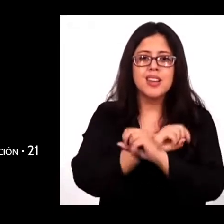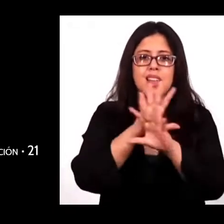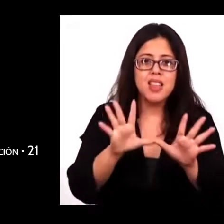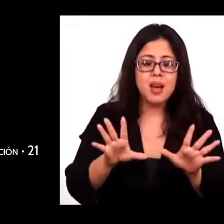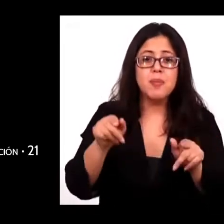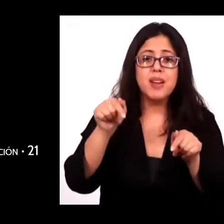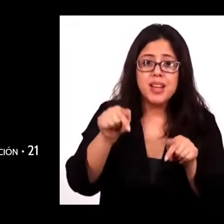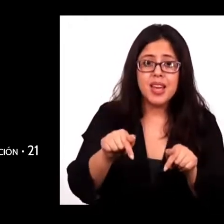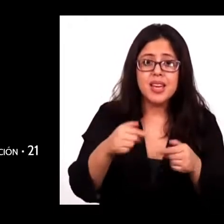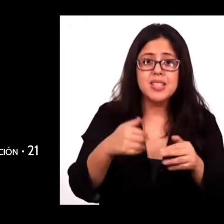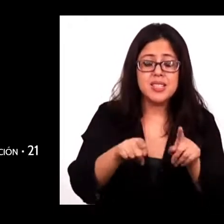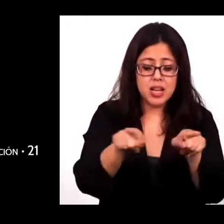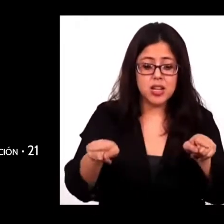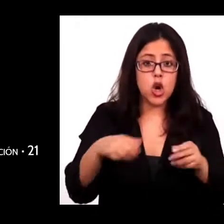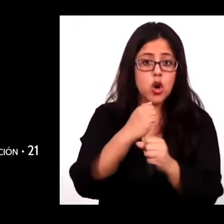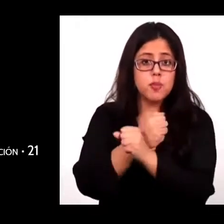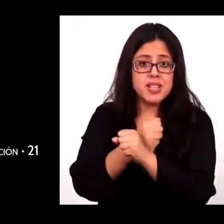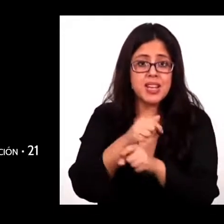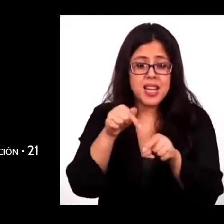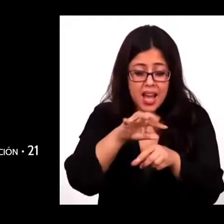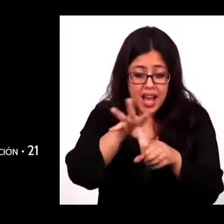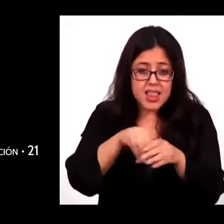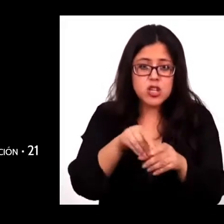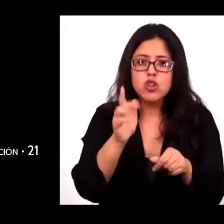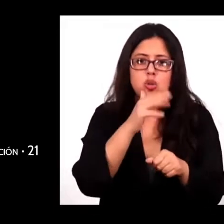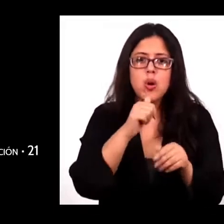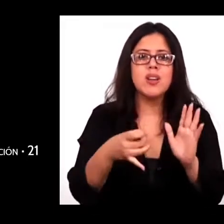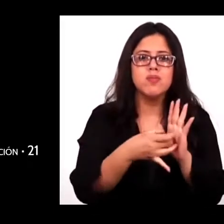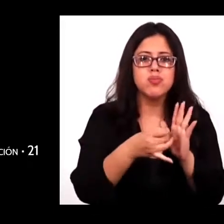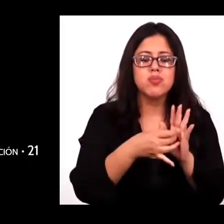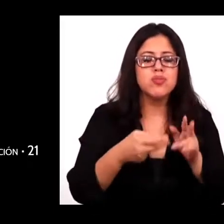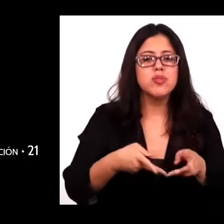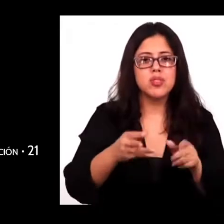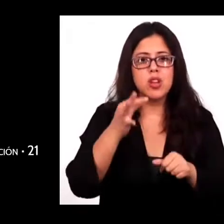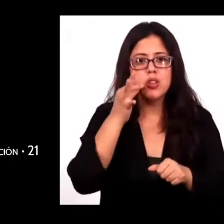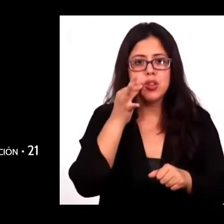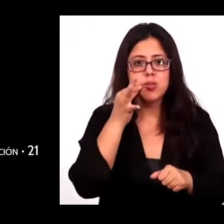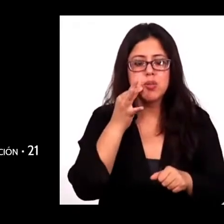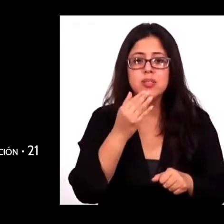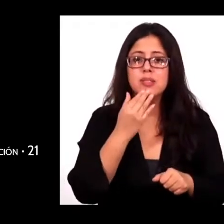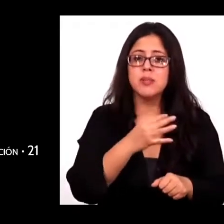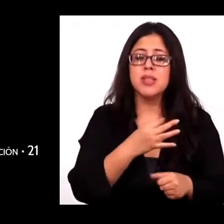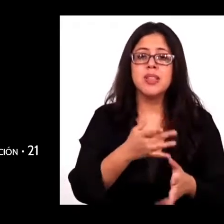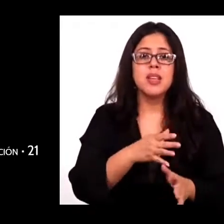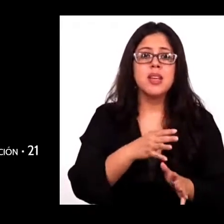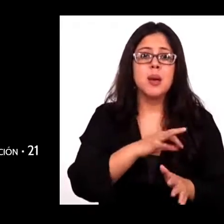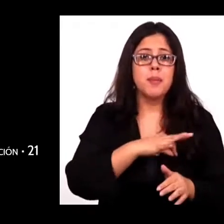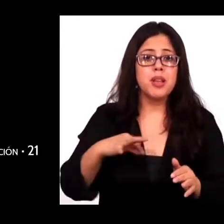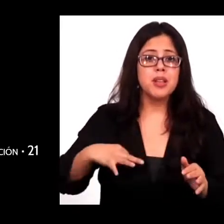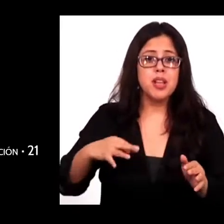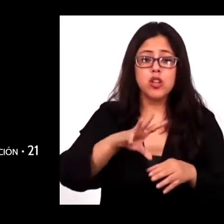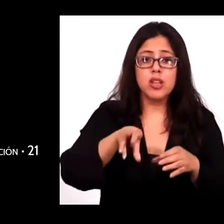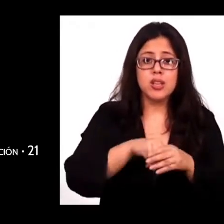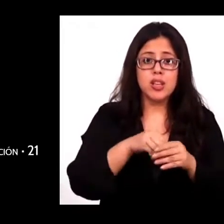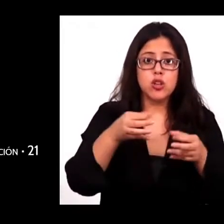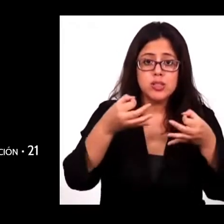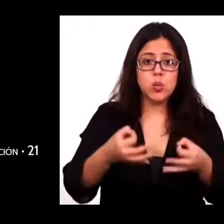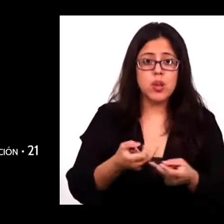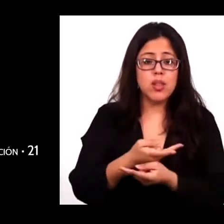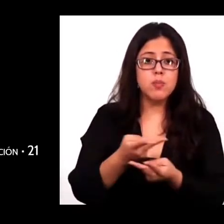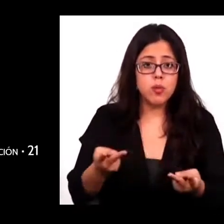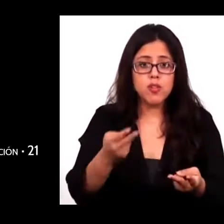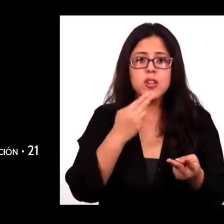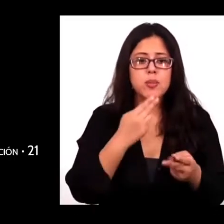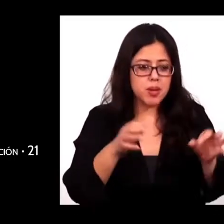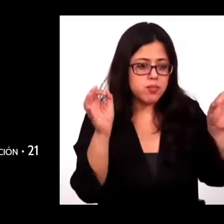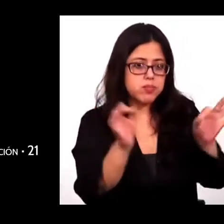interior de recintos policiales no se produzcan hechos vulneratorios de derechos humanos, y que el Ministerio del Interior y Seguridad Pública instruya,